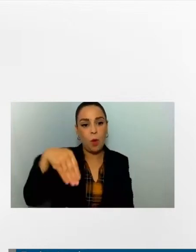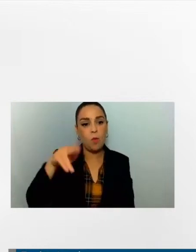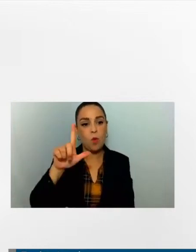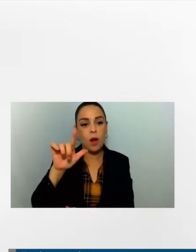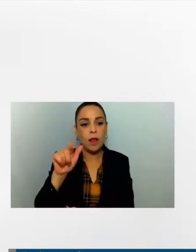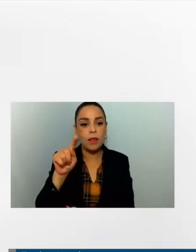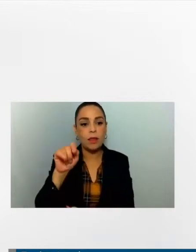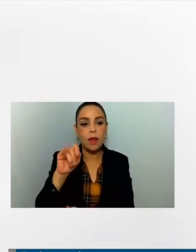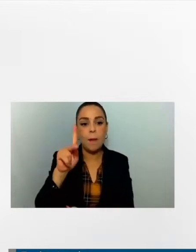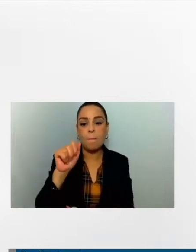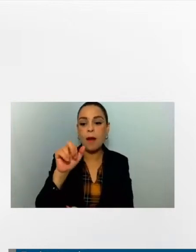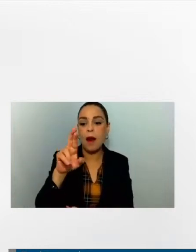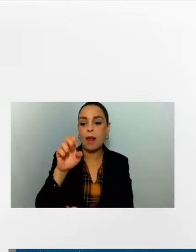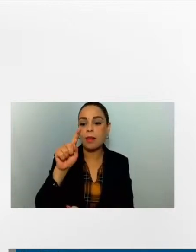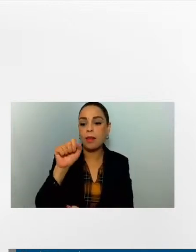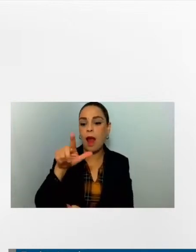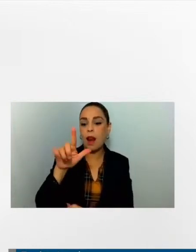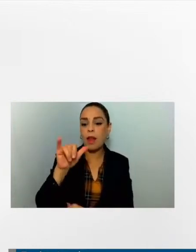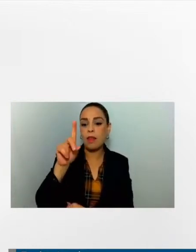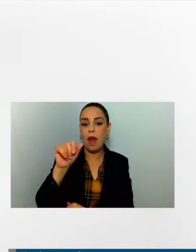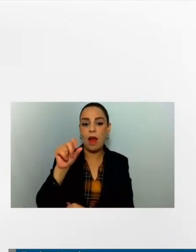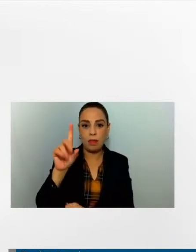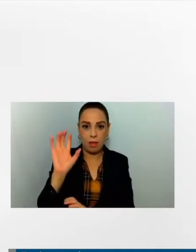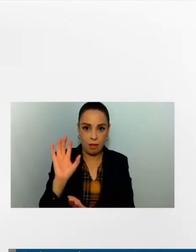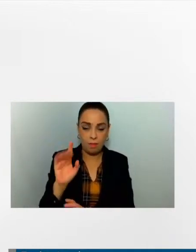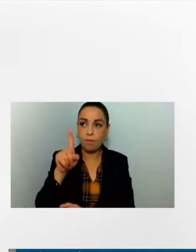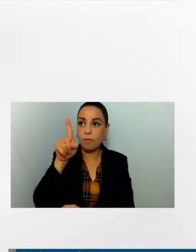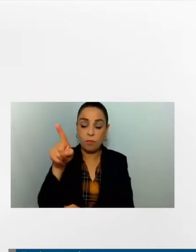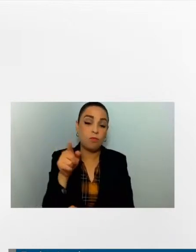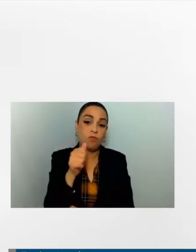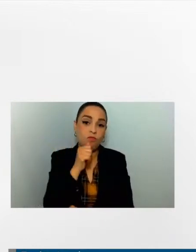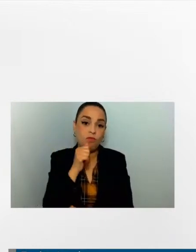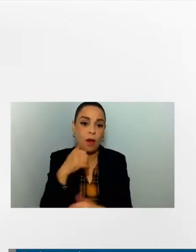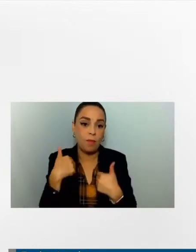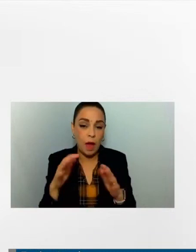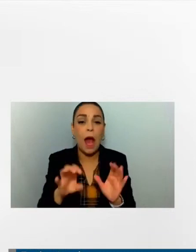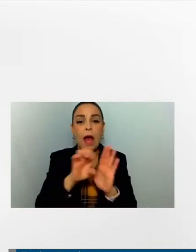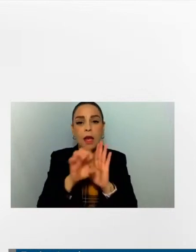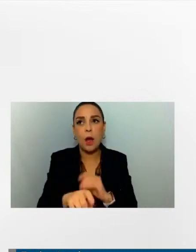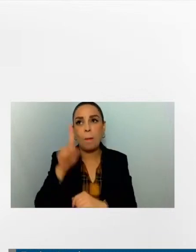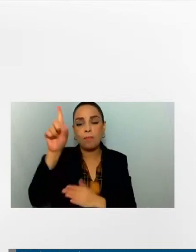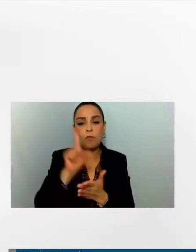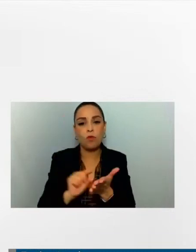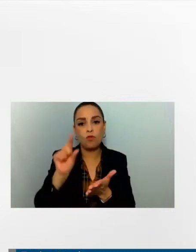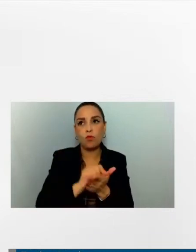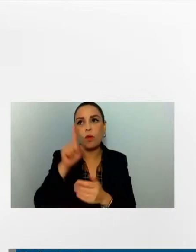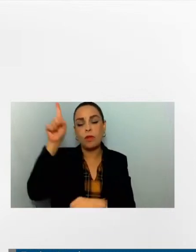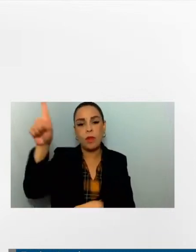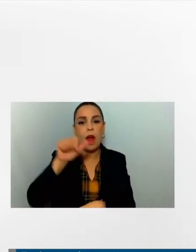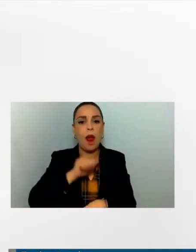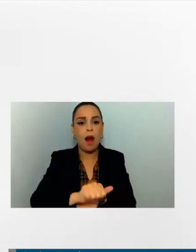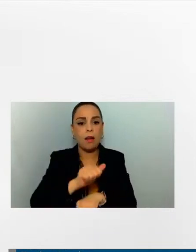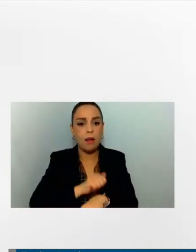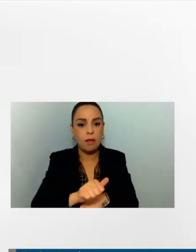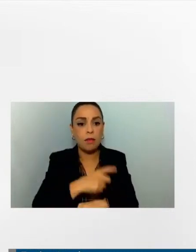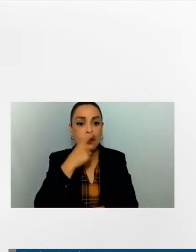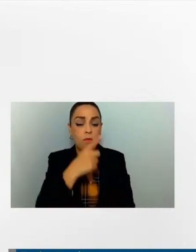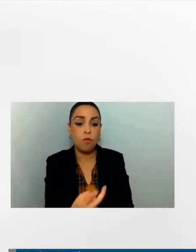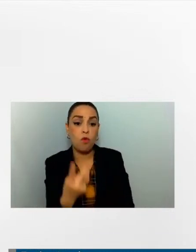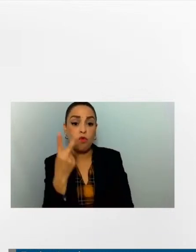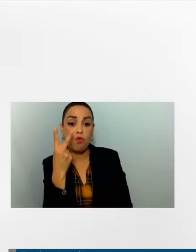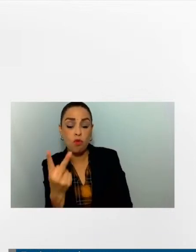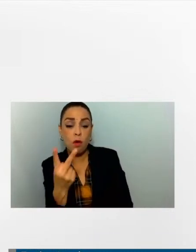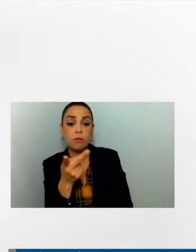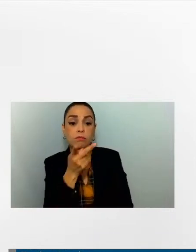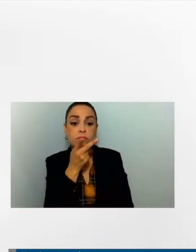un tuit en Argentina que se solicitó como a través de técnicas de reproducción asistida, 2 padres y una